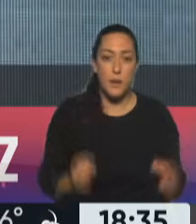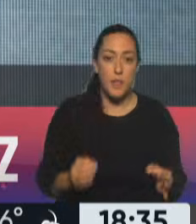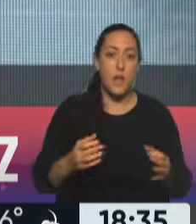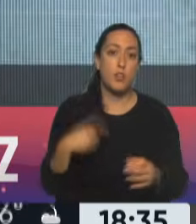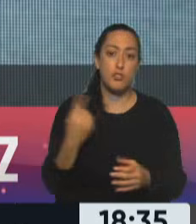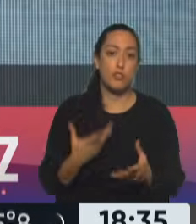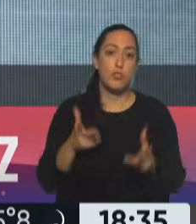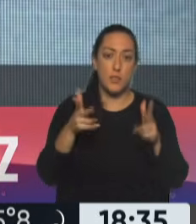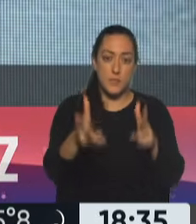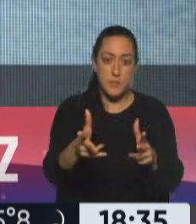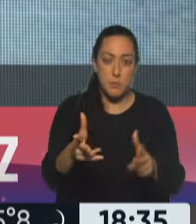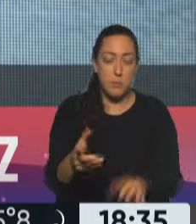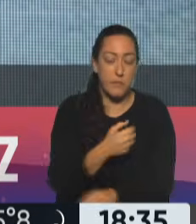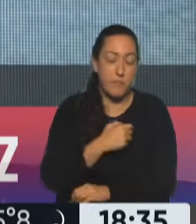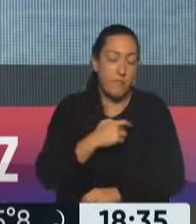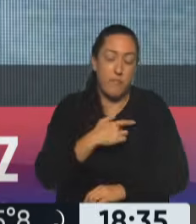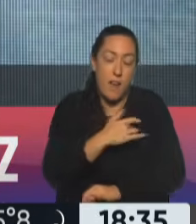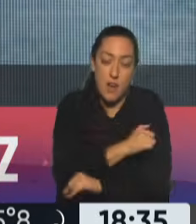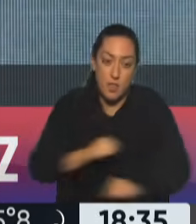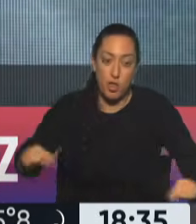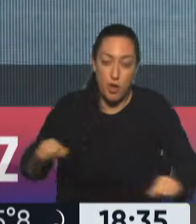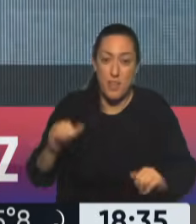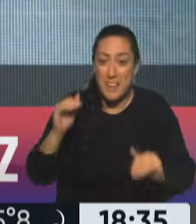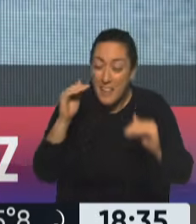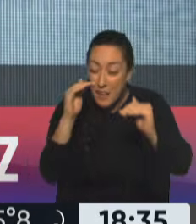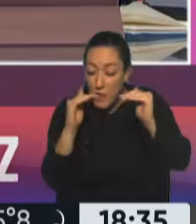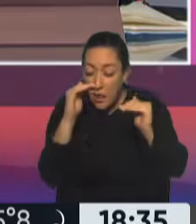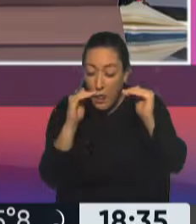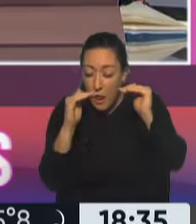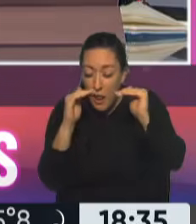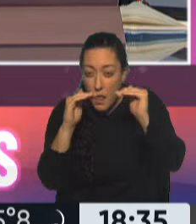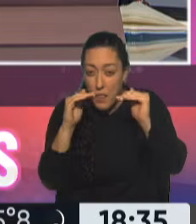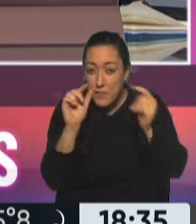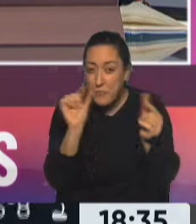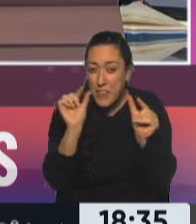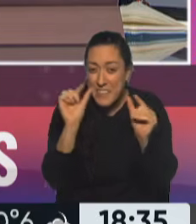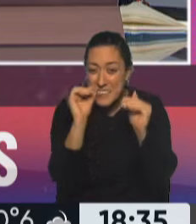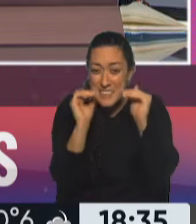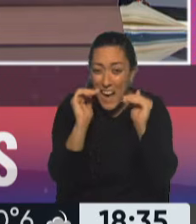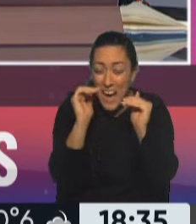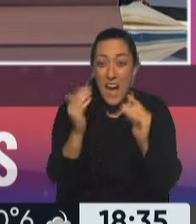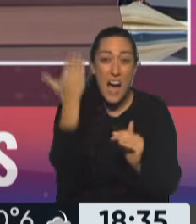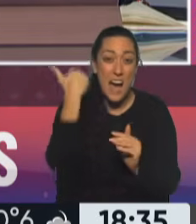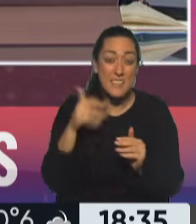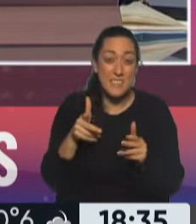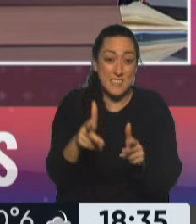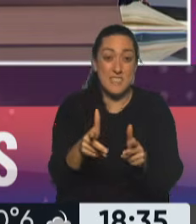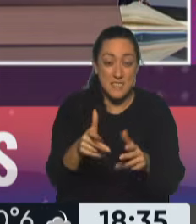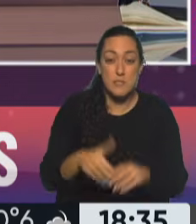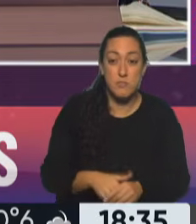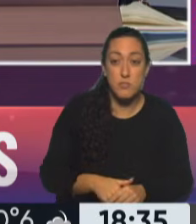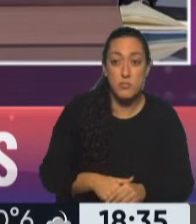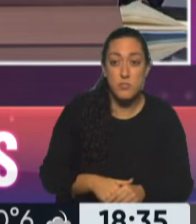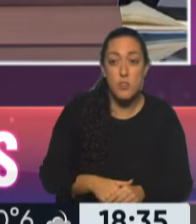una elección para el infarto, porque realmente la diferencia es muy poca. Ahí lo estábamos comentando con Nuri, que en